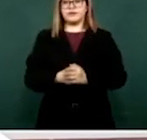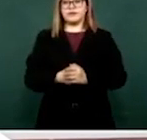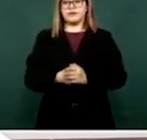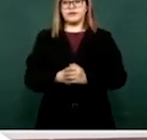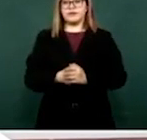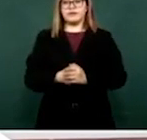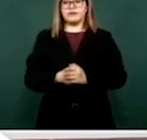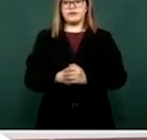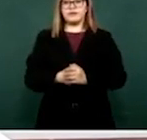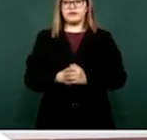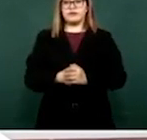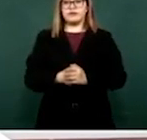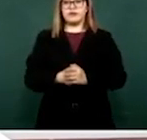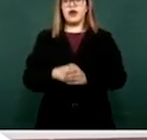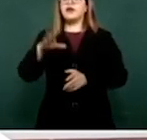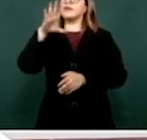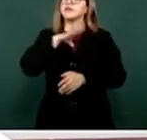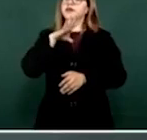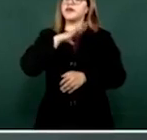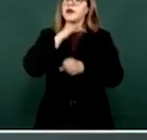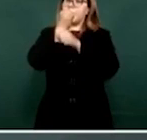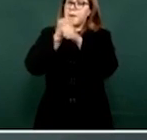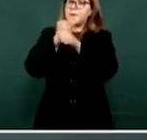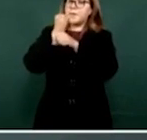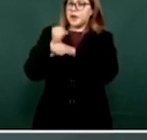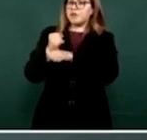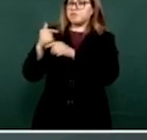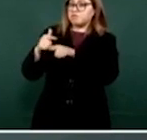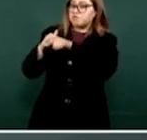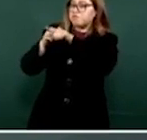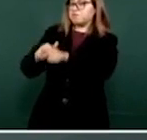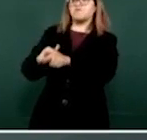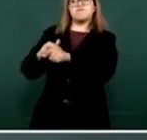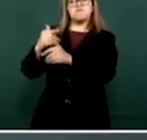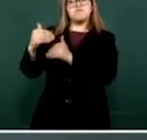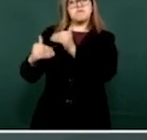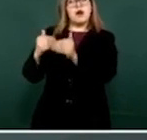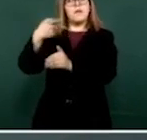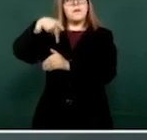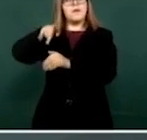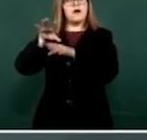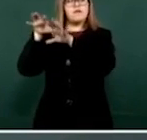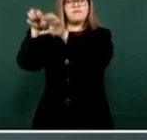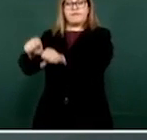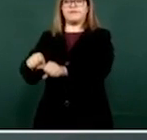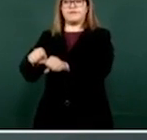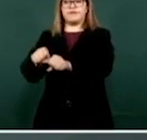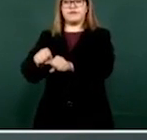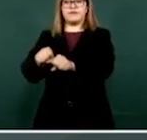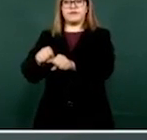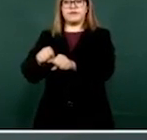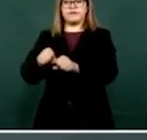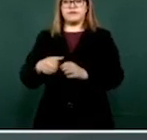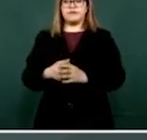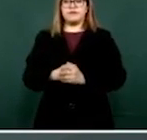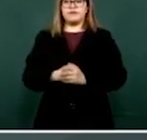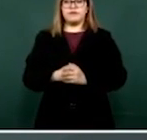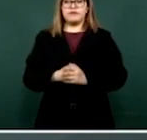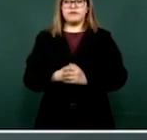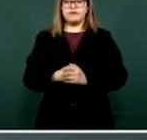Hay una investigación en curso, pero la detención es